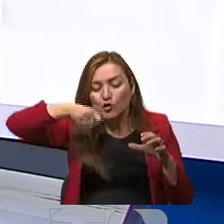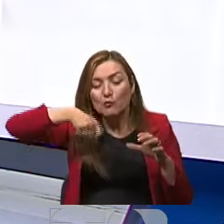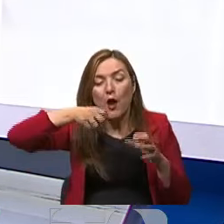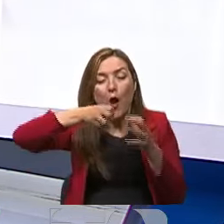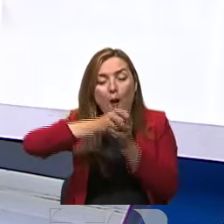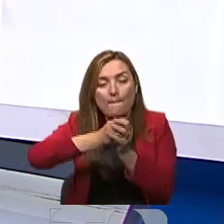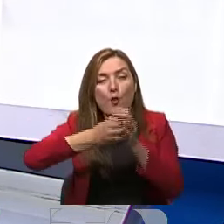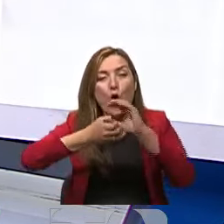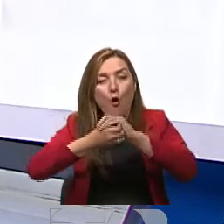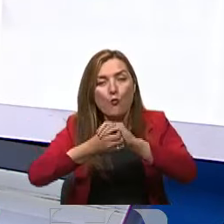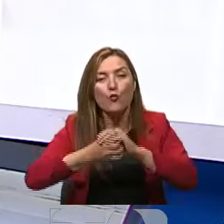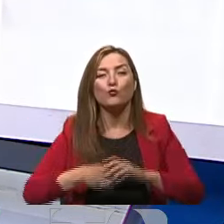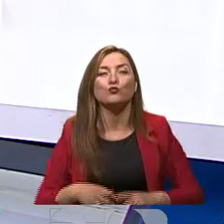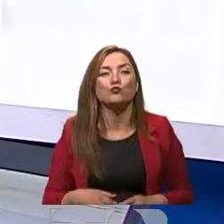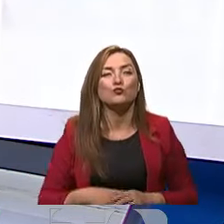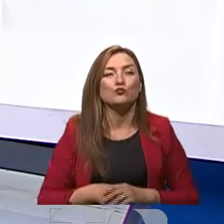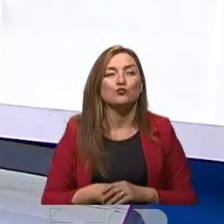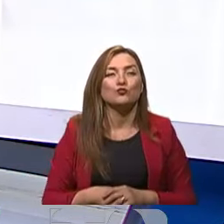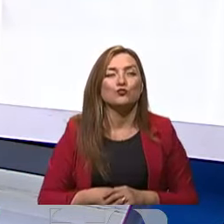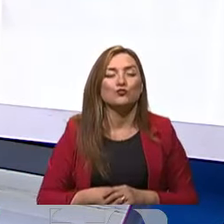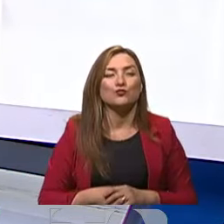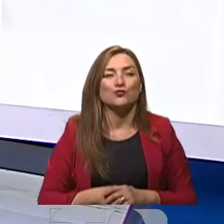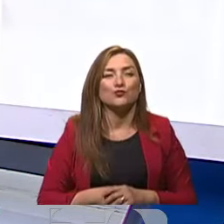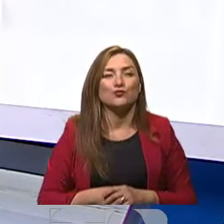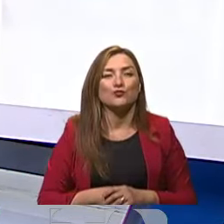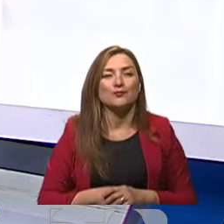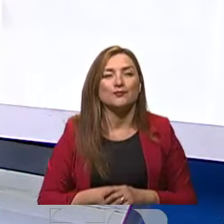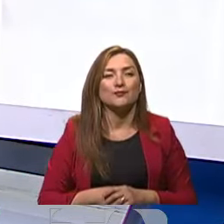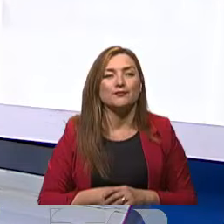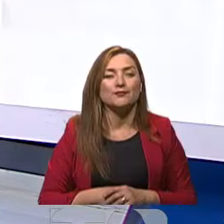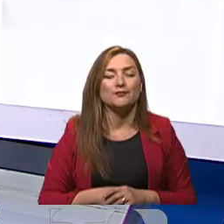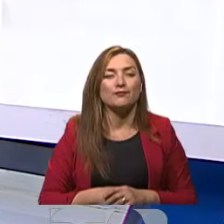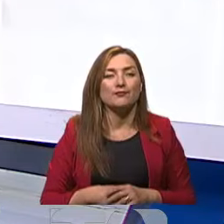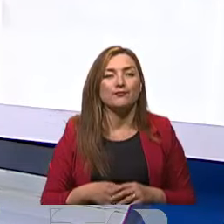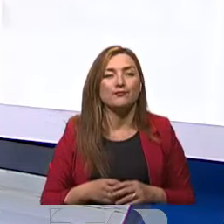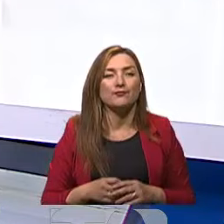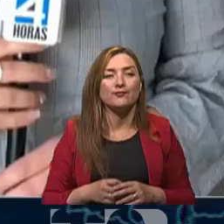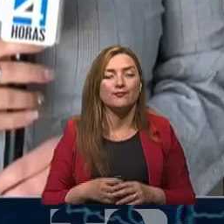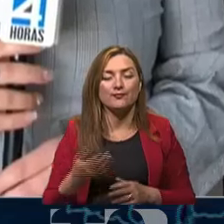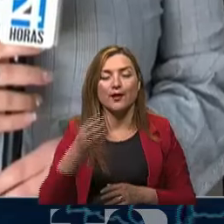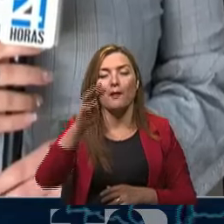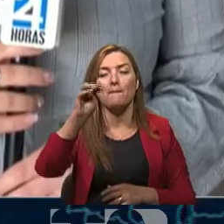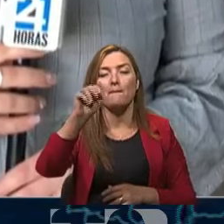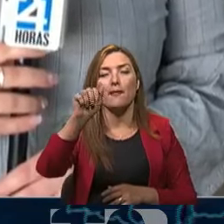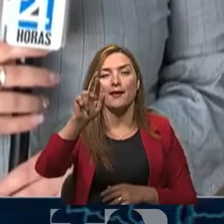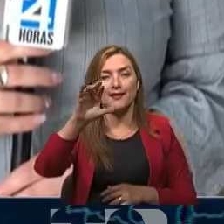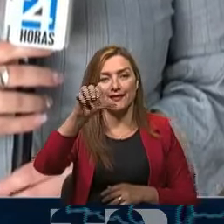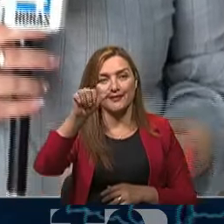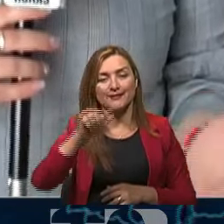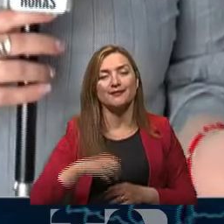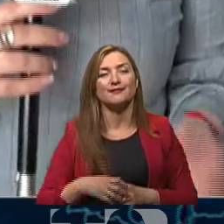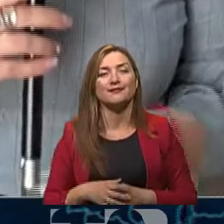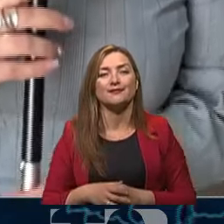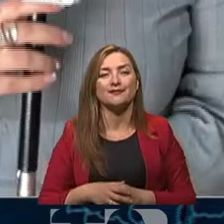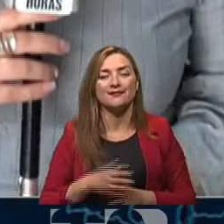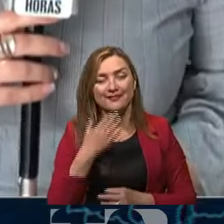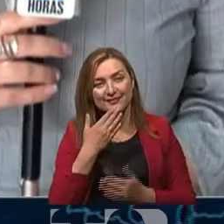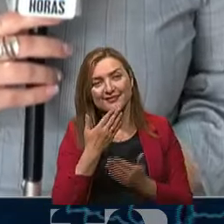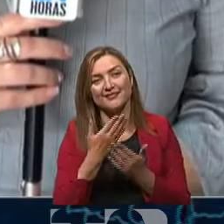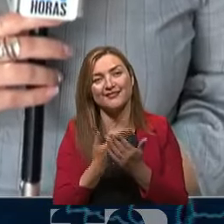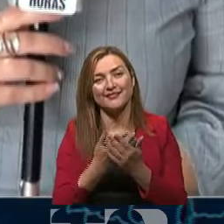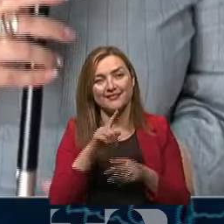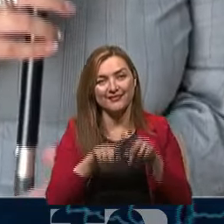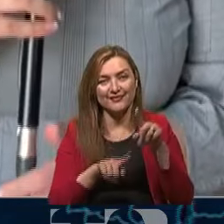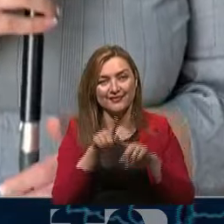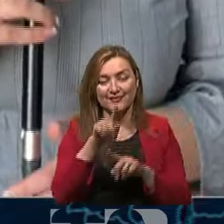bolón. El repe. Vamos entonces con nuestra compañera, María de Rocío Coronel, ella se encuentra aquí. Gracias en estudios